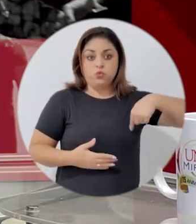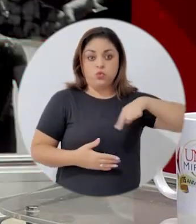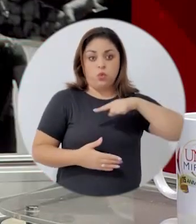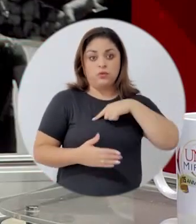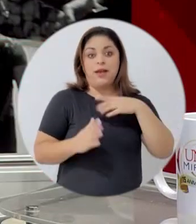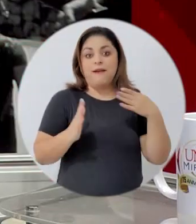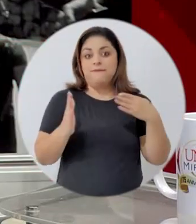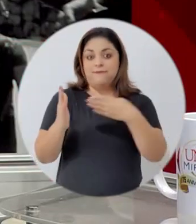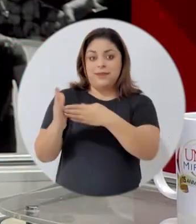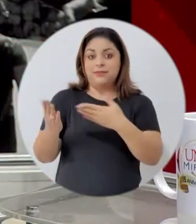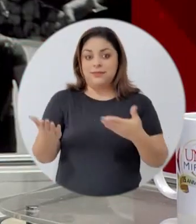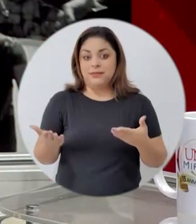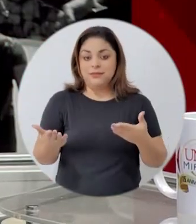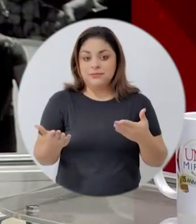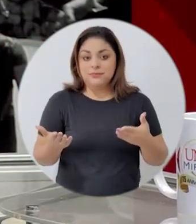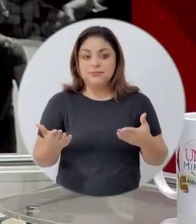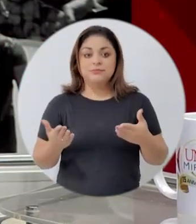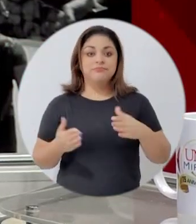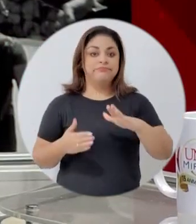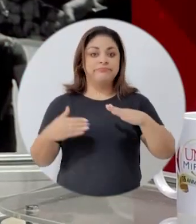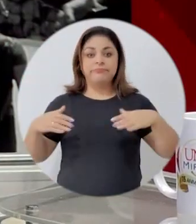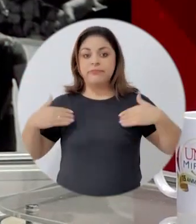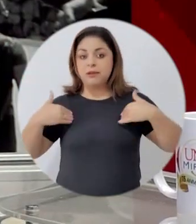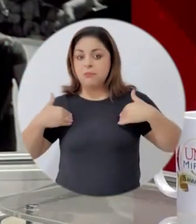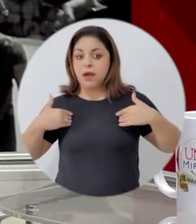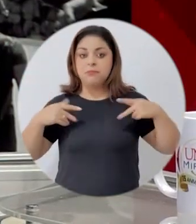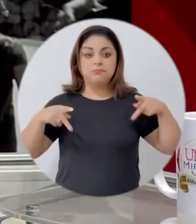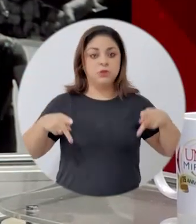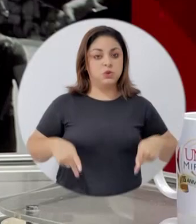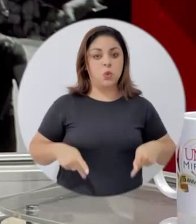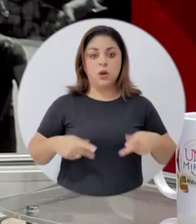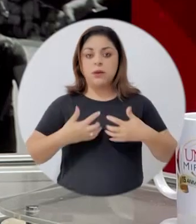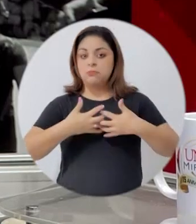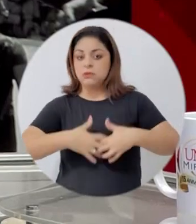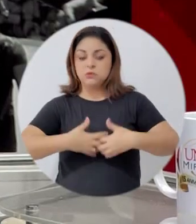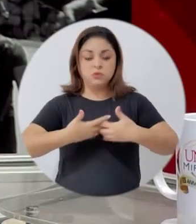carbono, indistintamente. Personas, animales, etcétera.